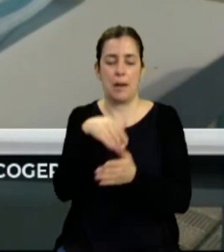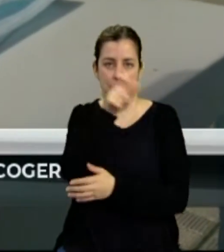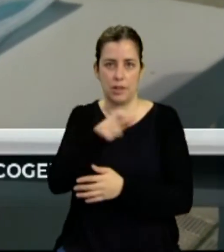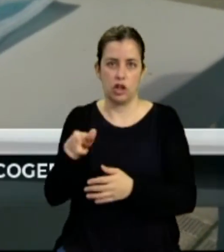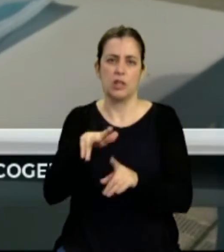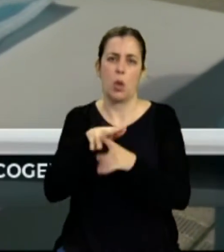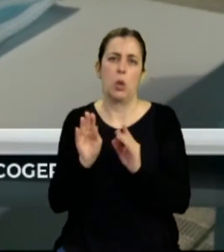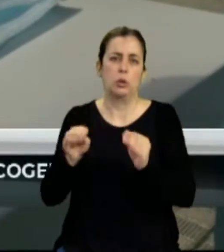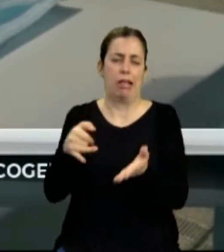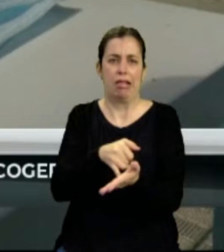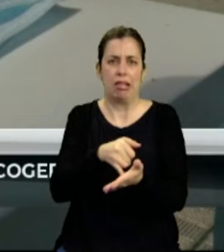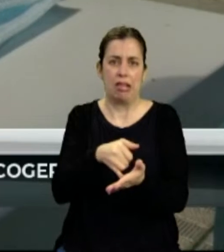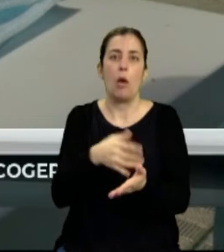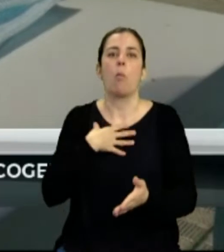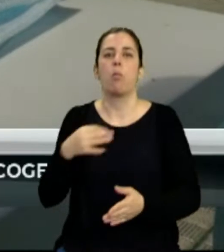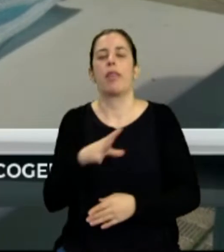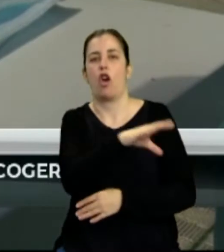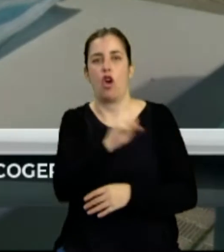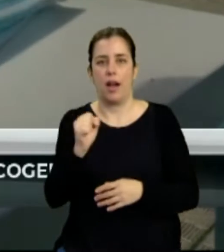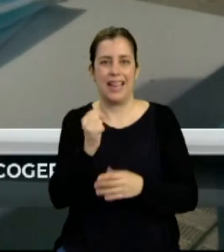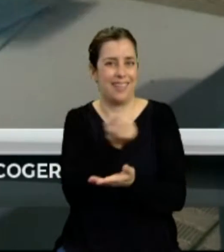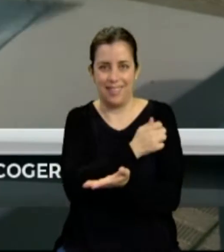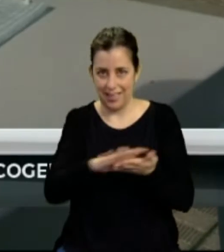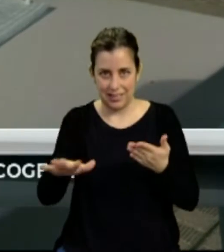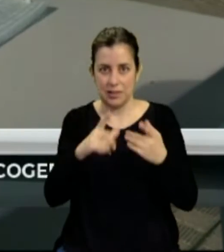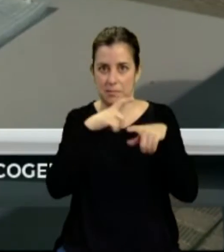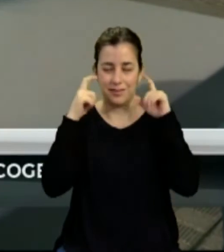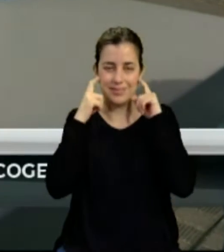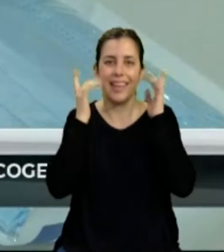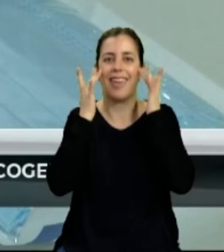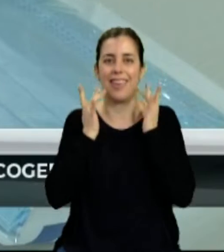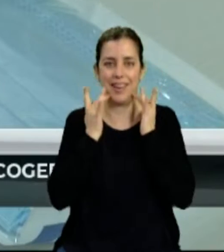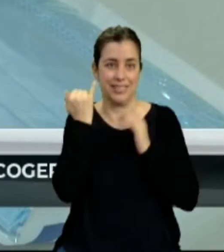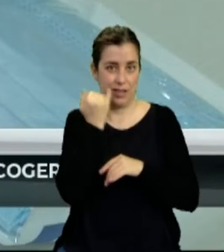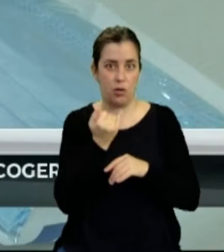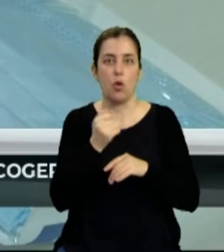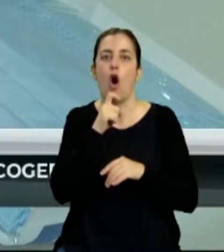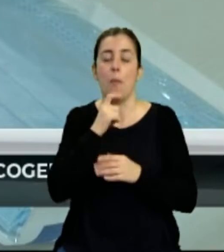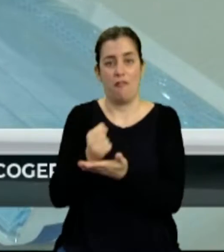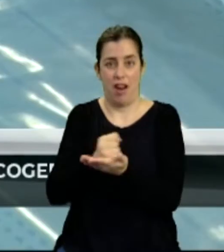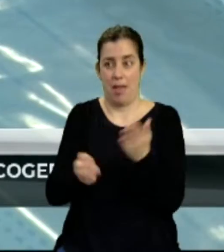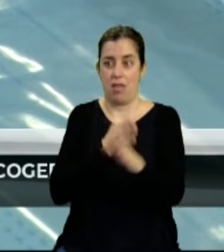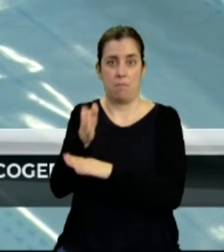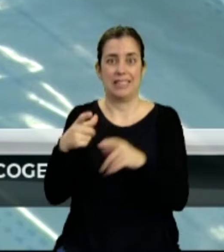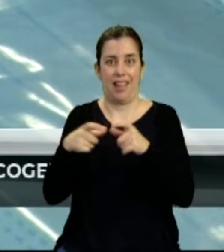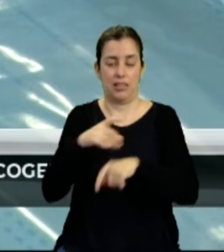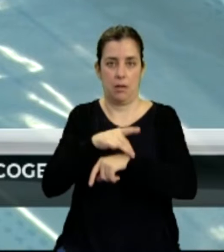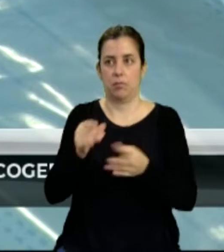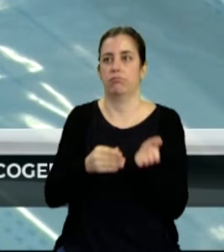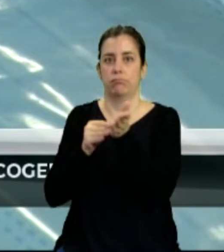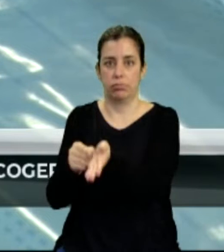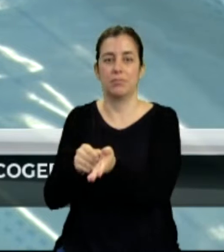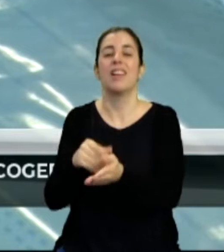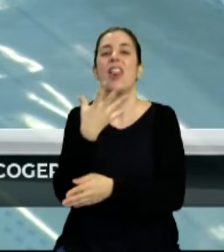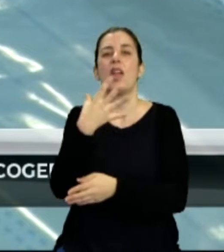situación vulnerable ya pueden obtener de manera gratuita mascarillas higiénicas en la farmacia presentando la tarjeta sanitaria. Recibirán 50 mascarillas para